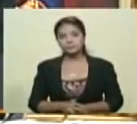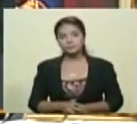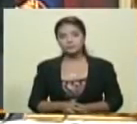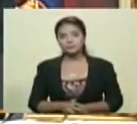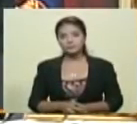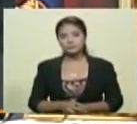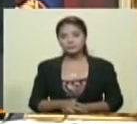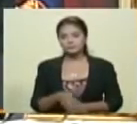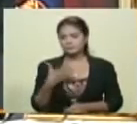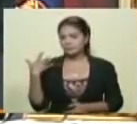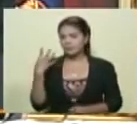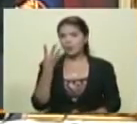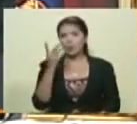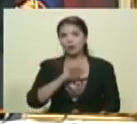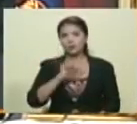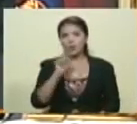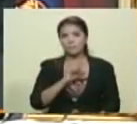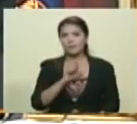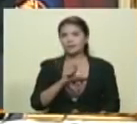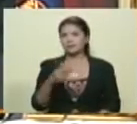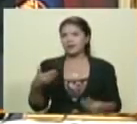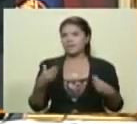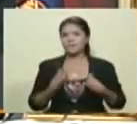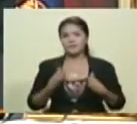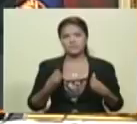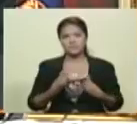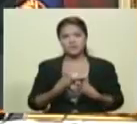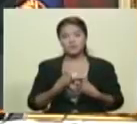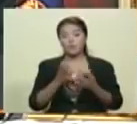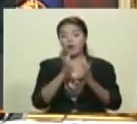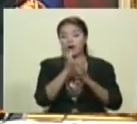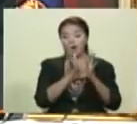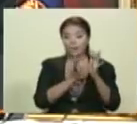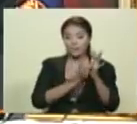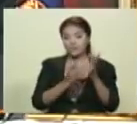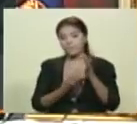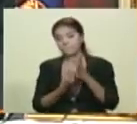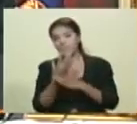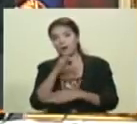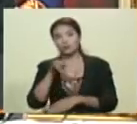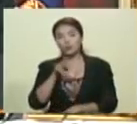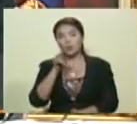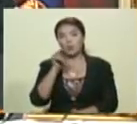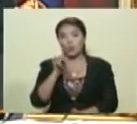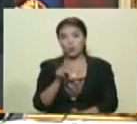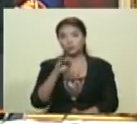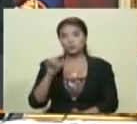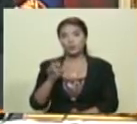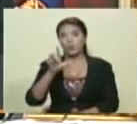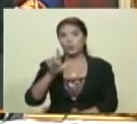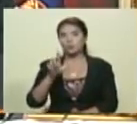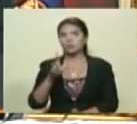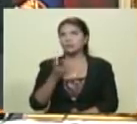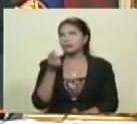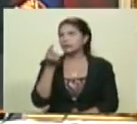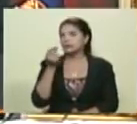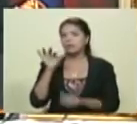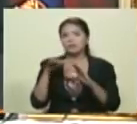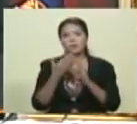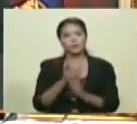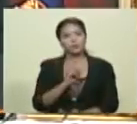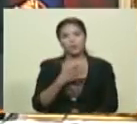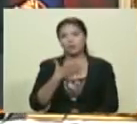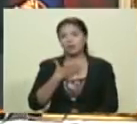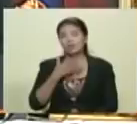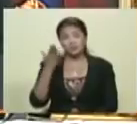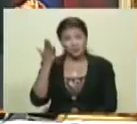Los últimos cuatro meses, la agresión que vivimos en abril, mayo, junio, julio, No se lo deseo a nadie en el mundo y estoy seguro que nadie